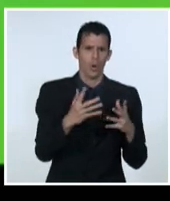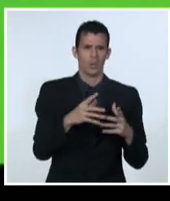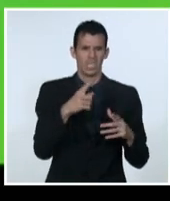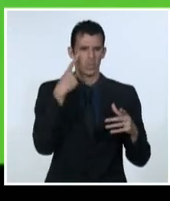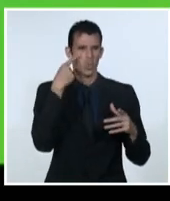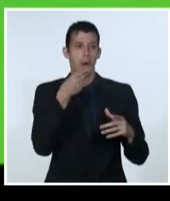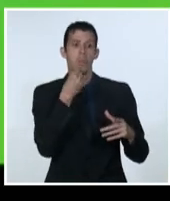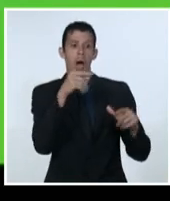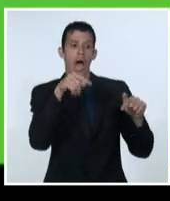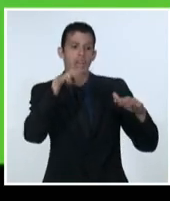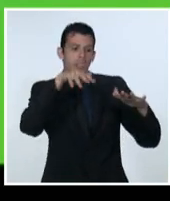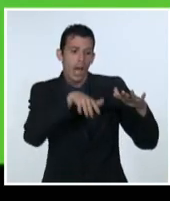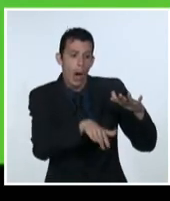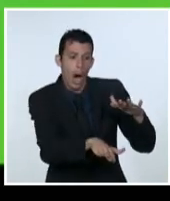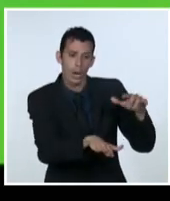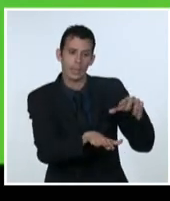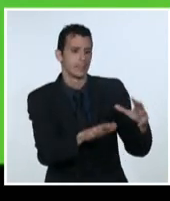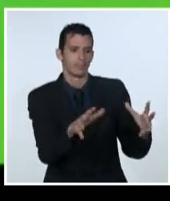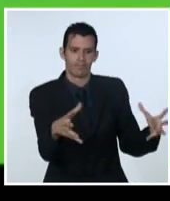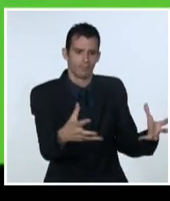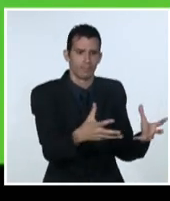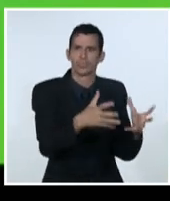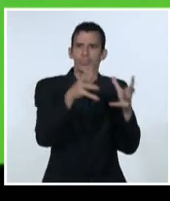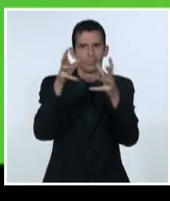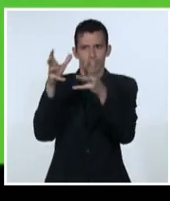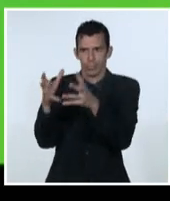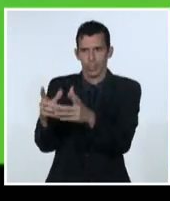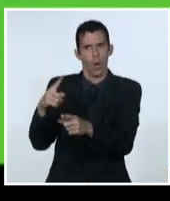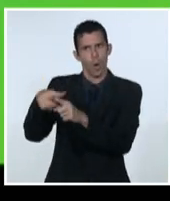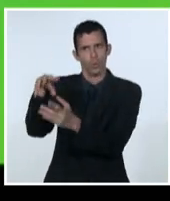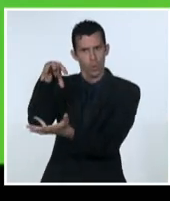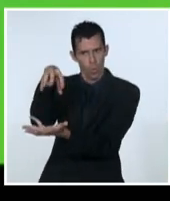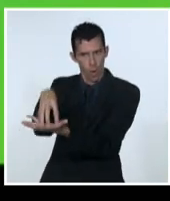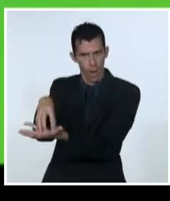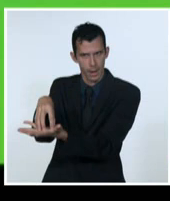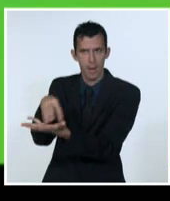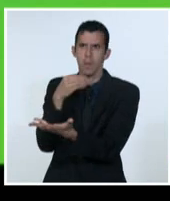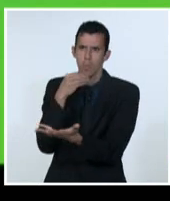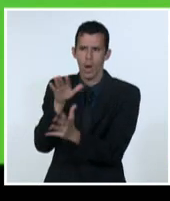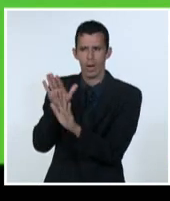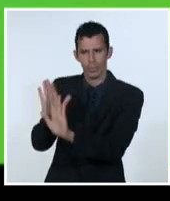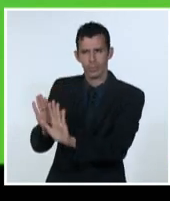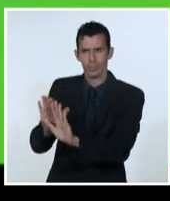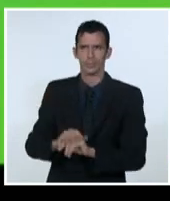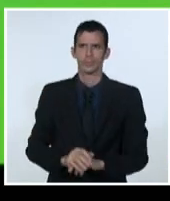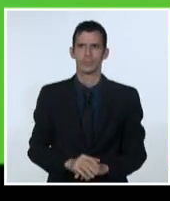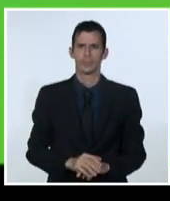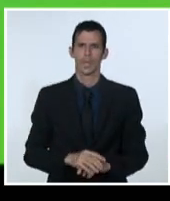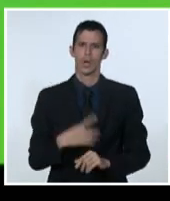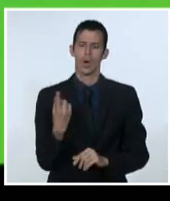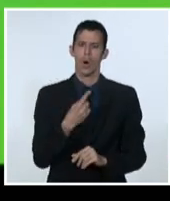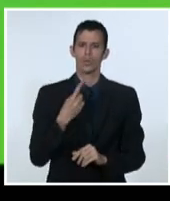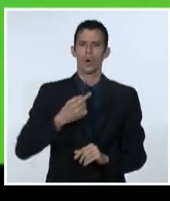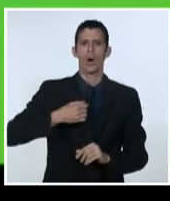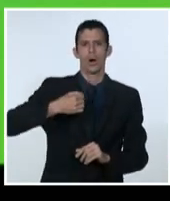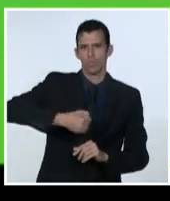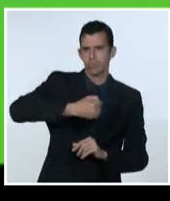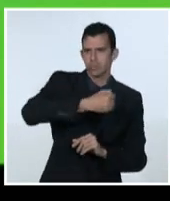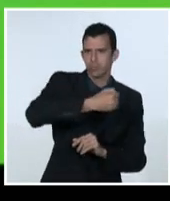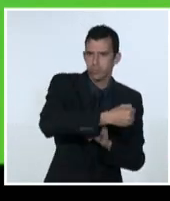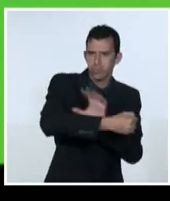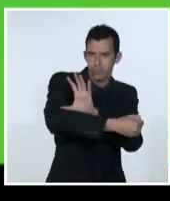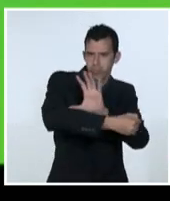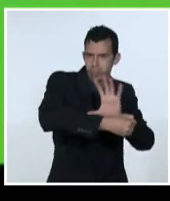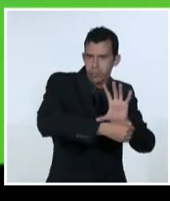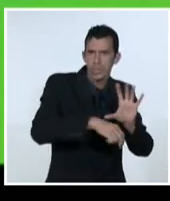cabecera municipal por la que la distribución de agua se Está realizando en pipas y con cinco tanques de mil litros que se rotan por